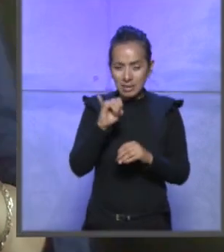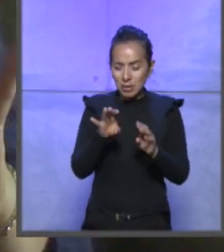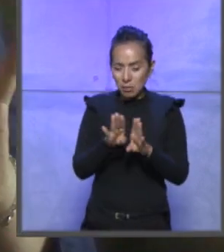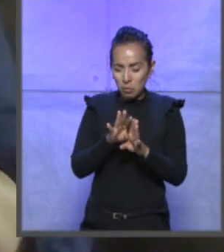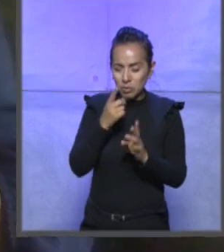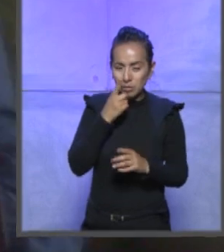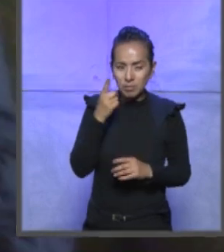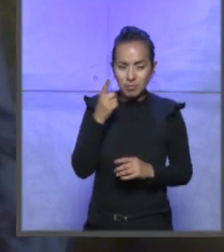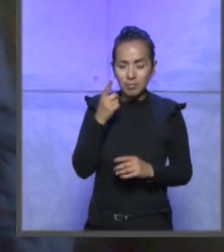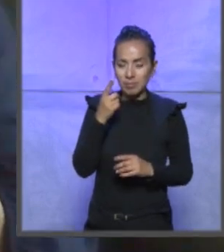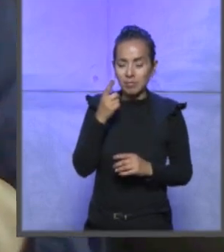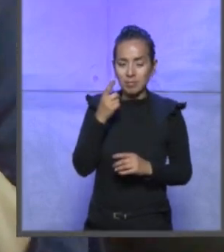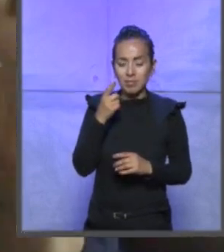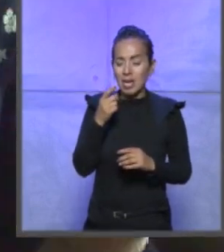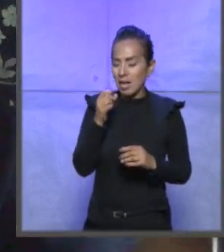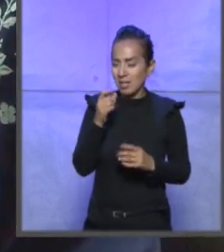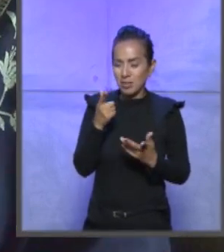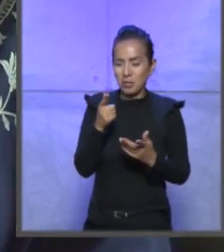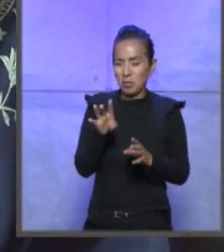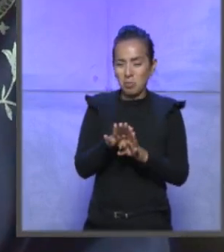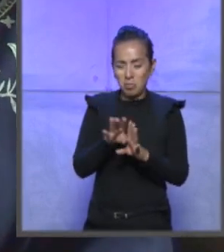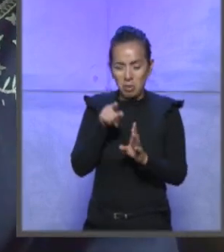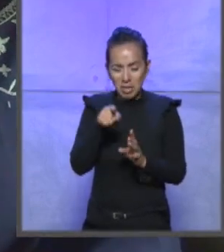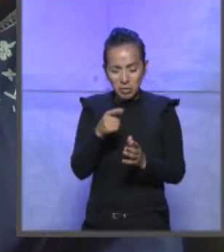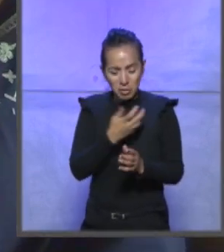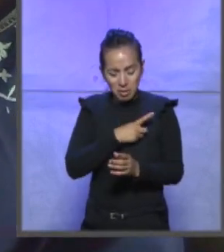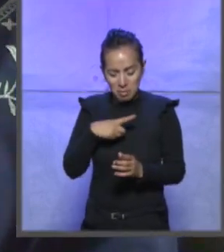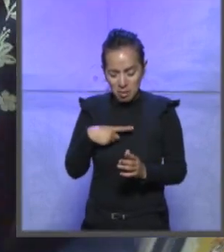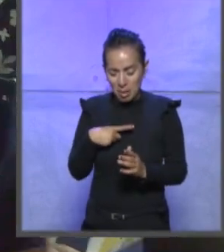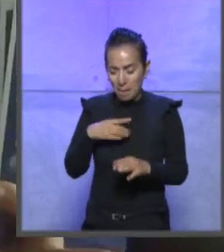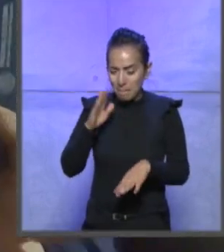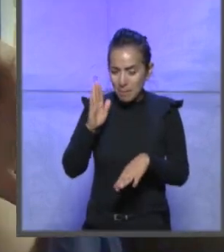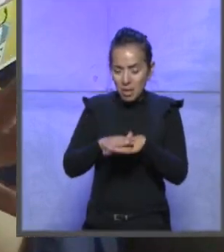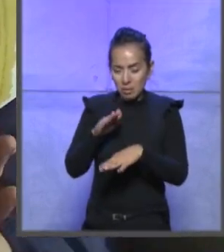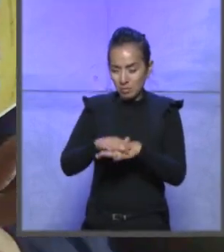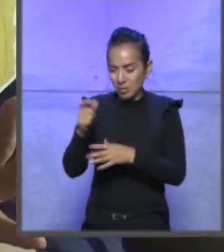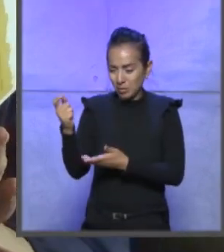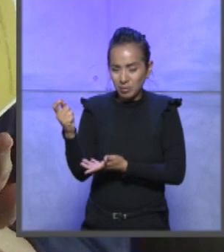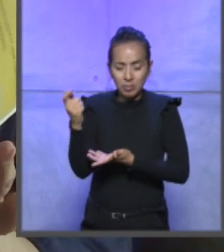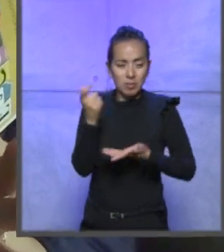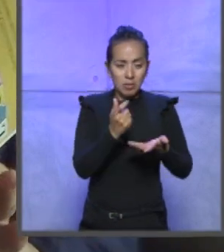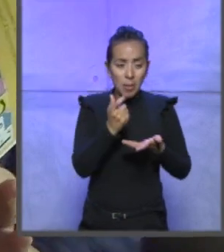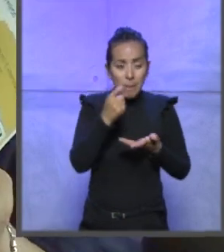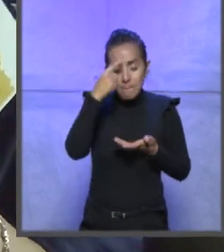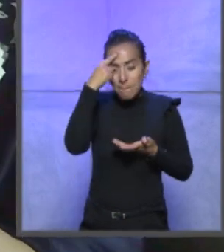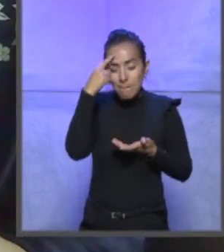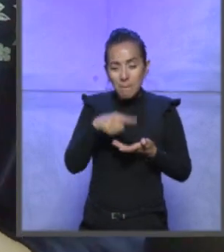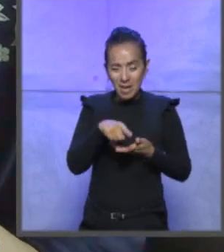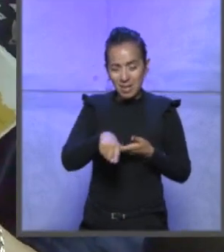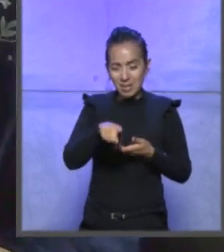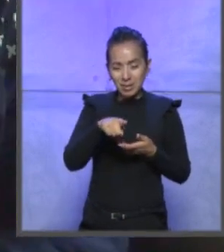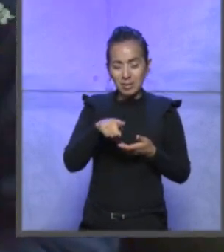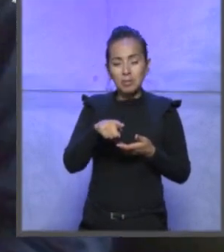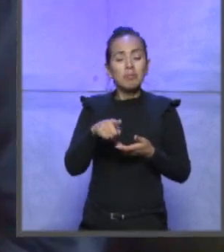destina, que yo considero que es realmente mínimo, debería eso de incrementarse, los recursos que se destinan al impulso